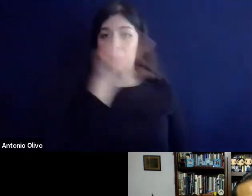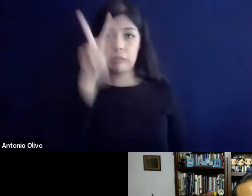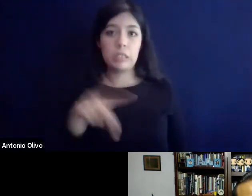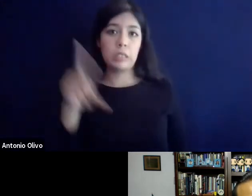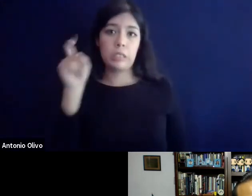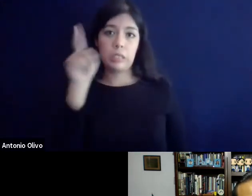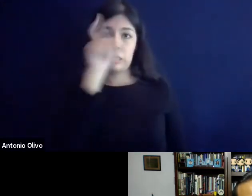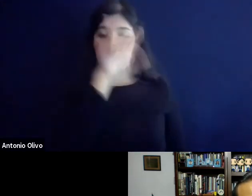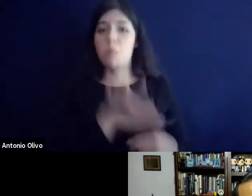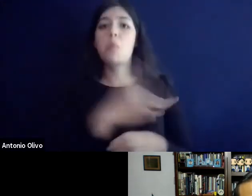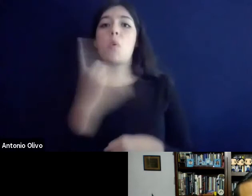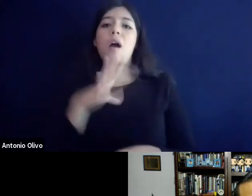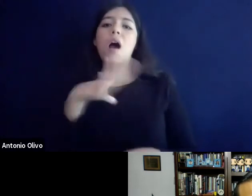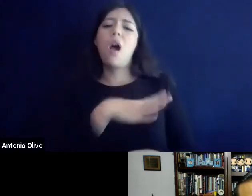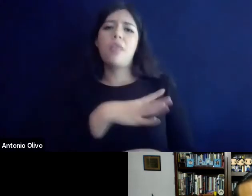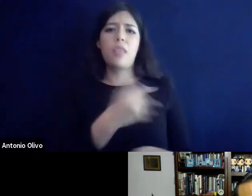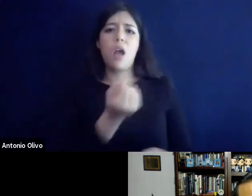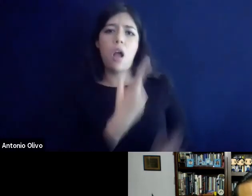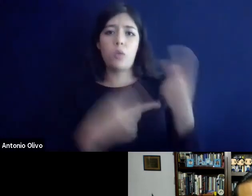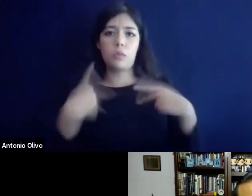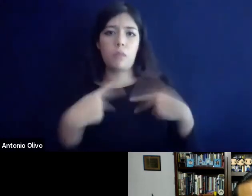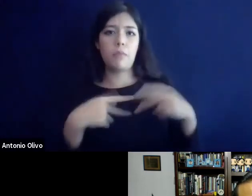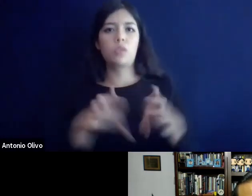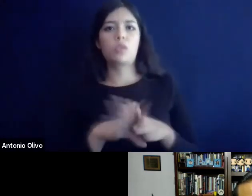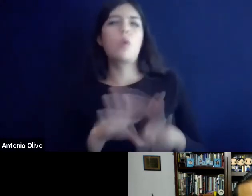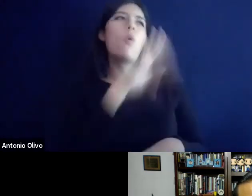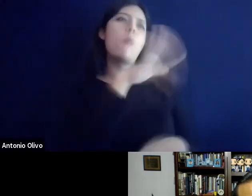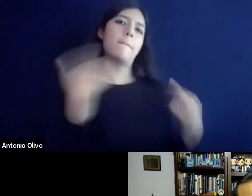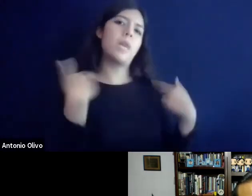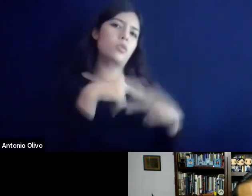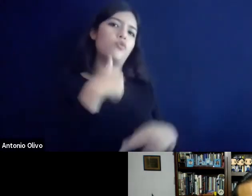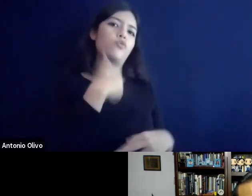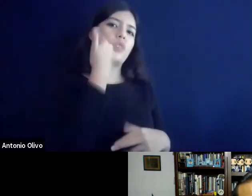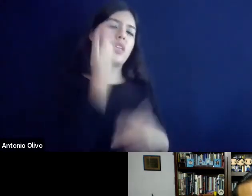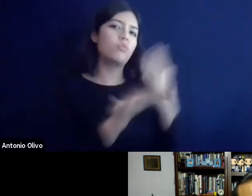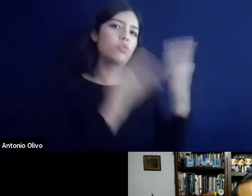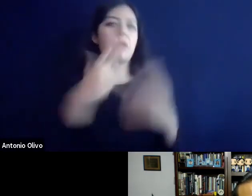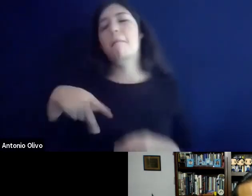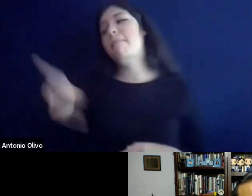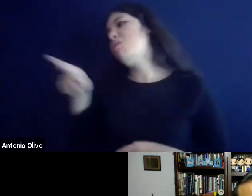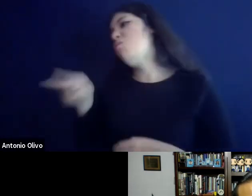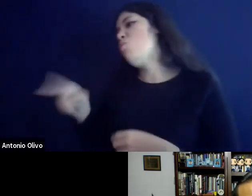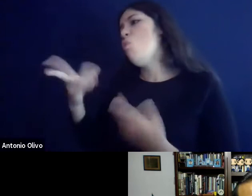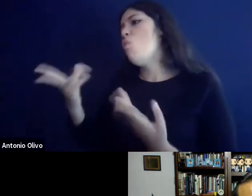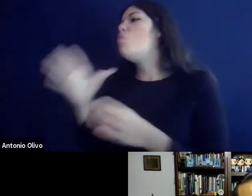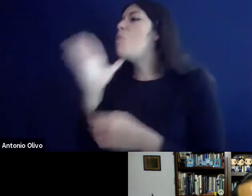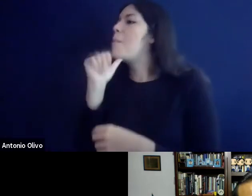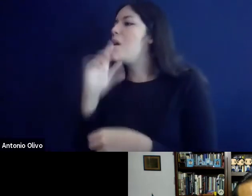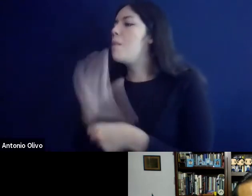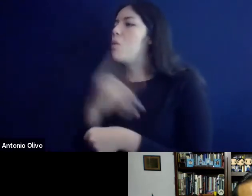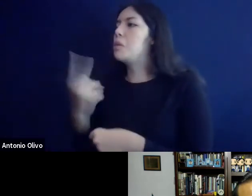Pues, bye. Y los maestros en economía son maestros muy duros, a los que no